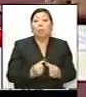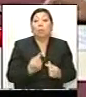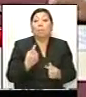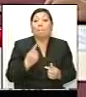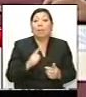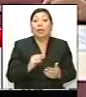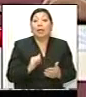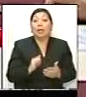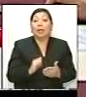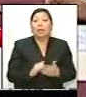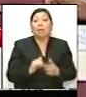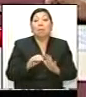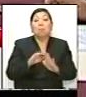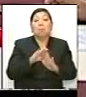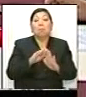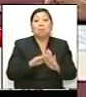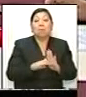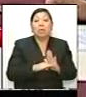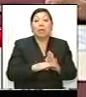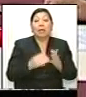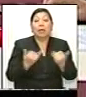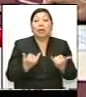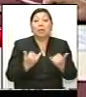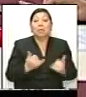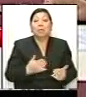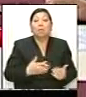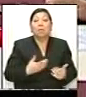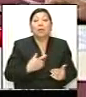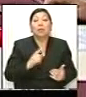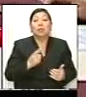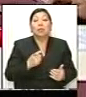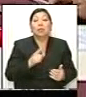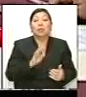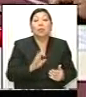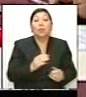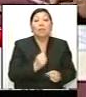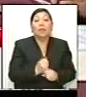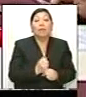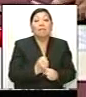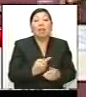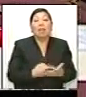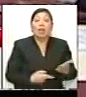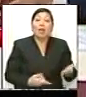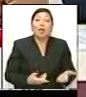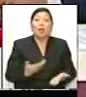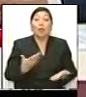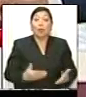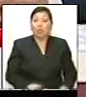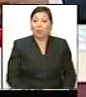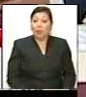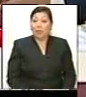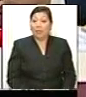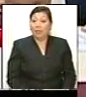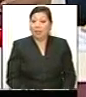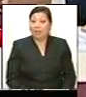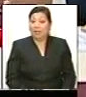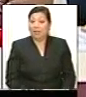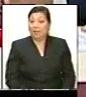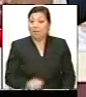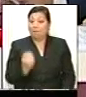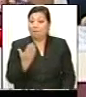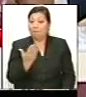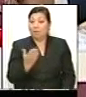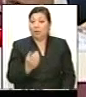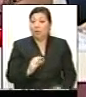para disminuir esta informalidad, cuáles son las acciones que piensa hacer donde veamos mano dura por